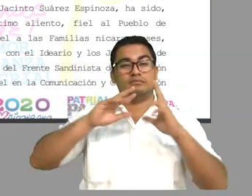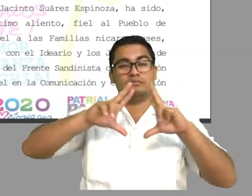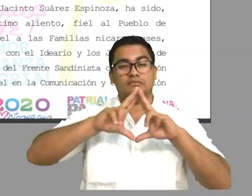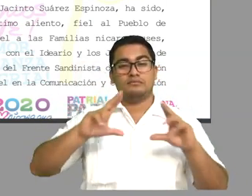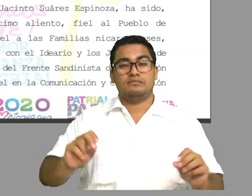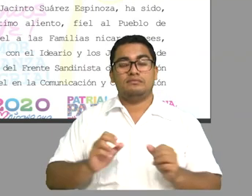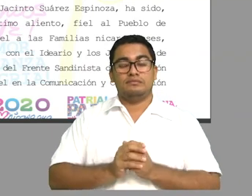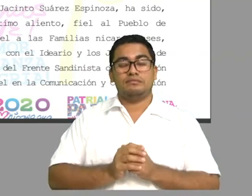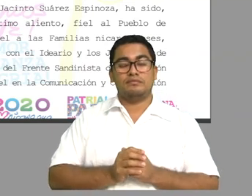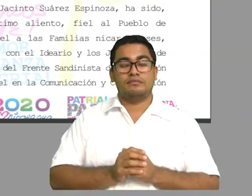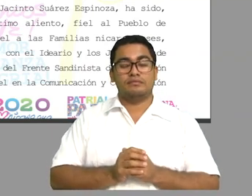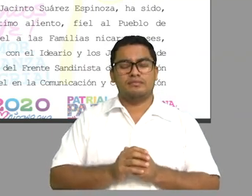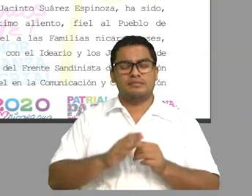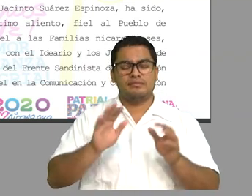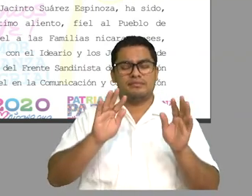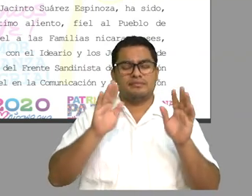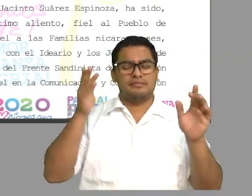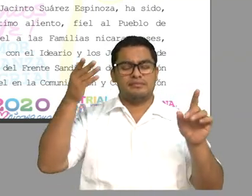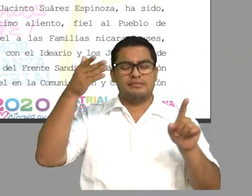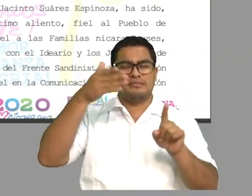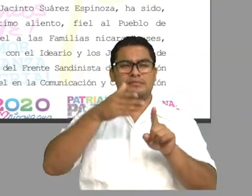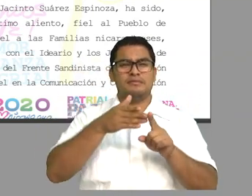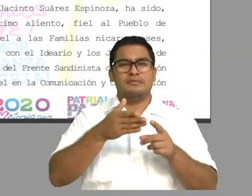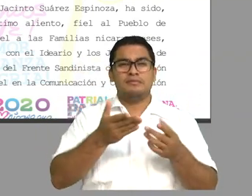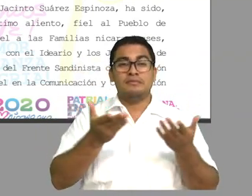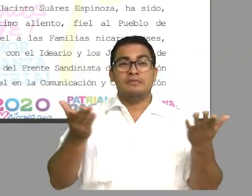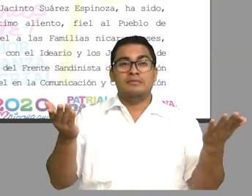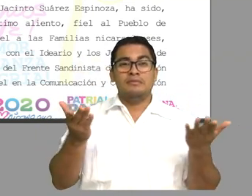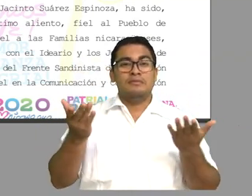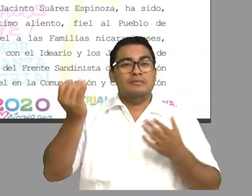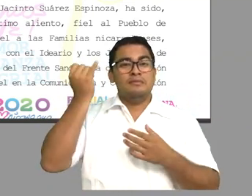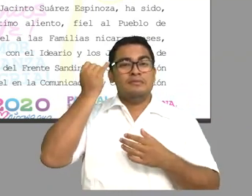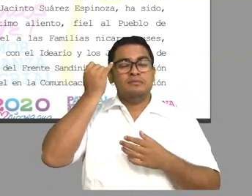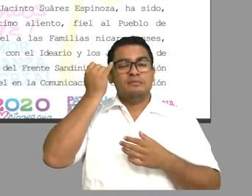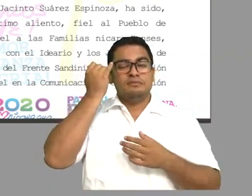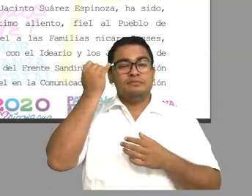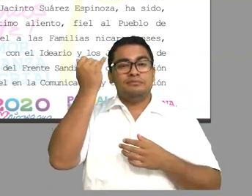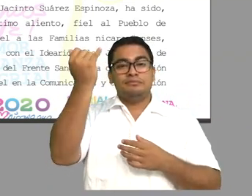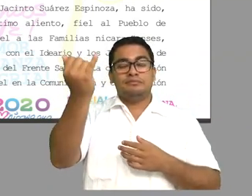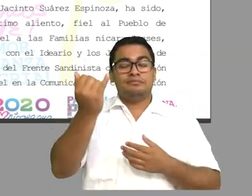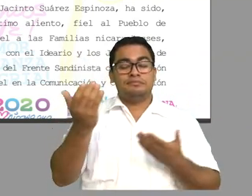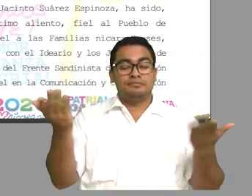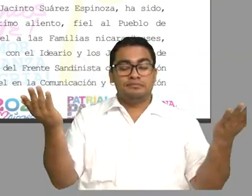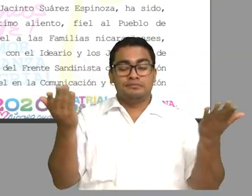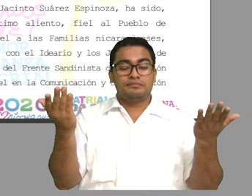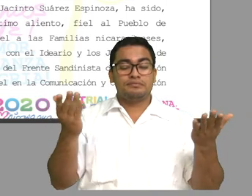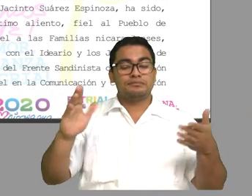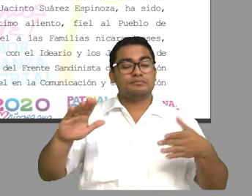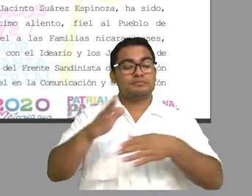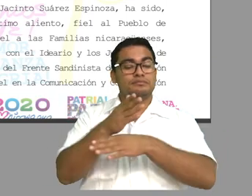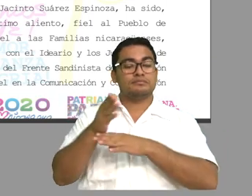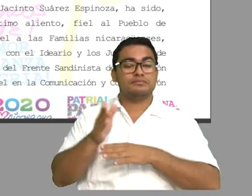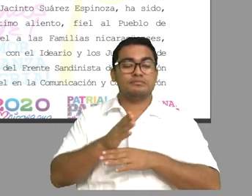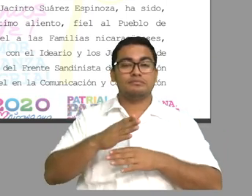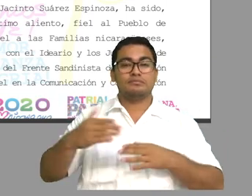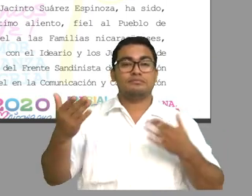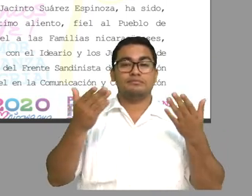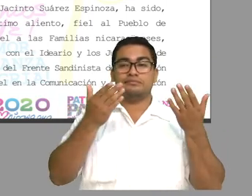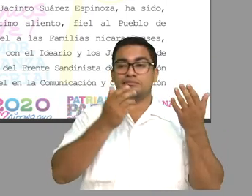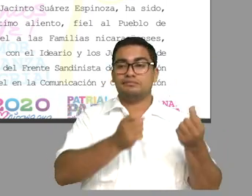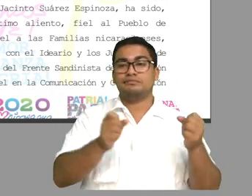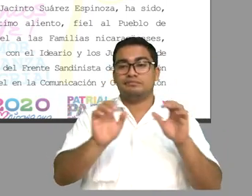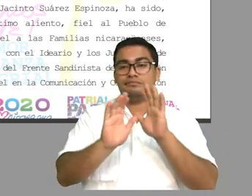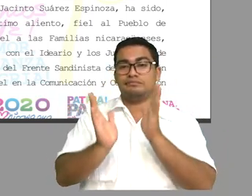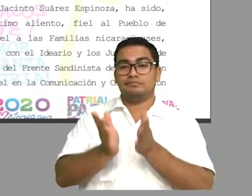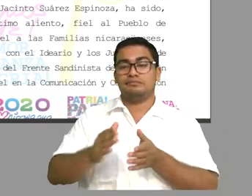nicaragüenses, fiel y leal con el ideario y los juramentos de los militantes y las